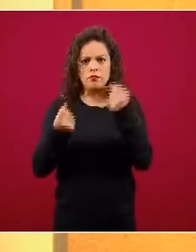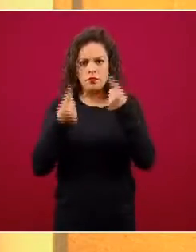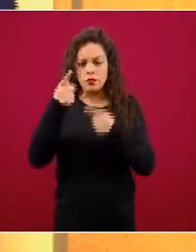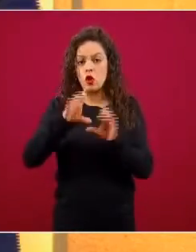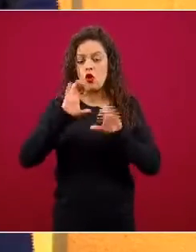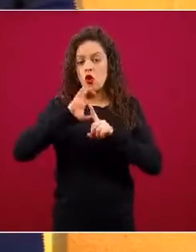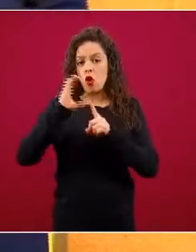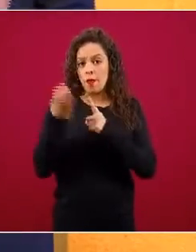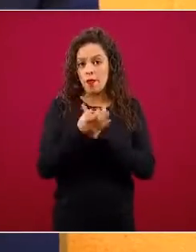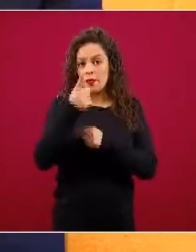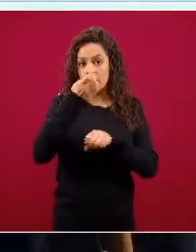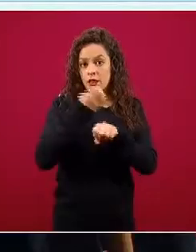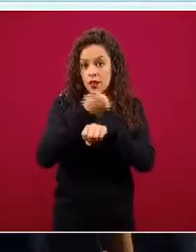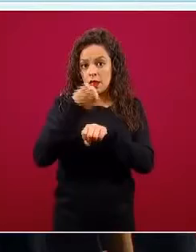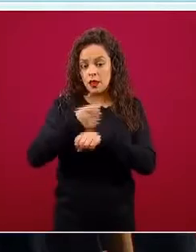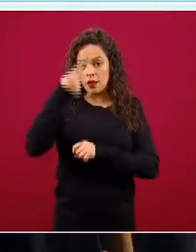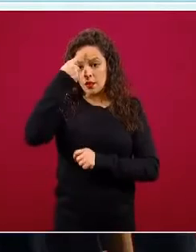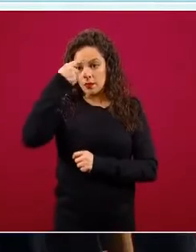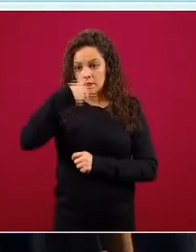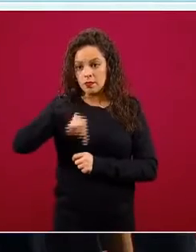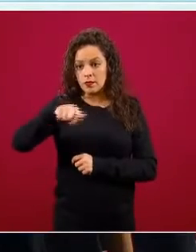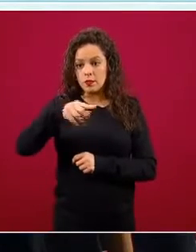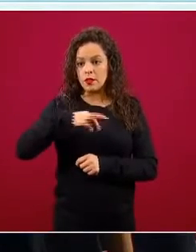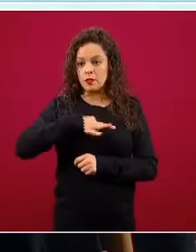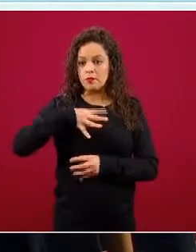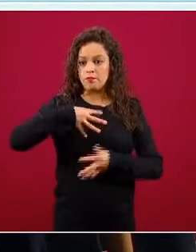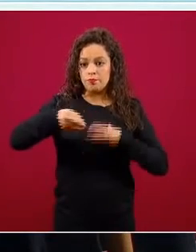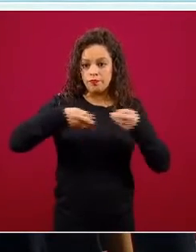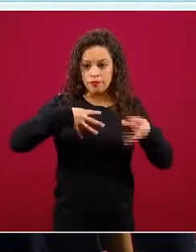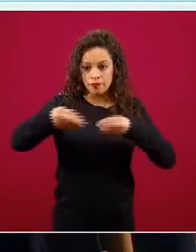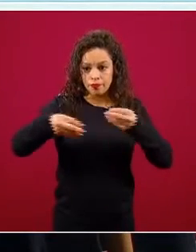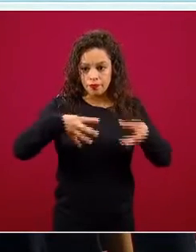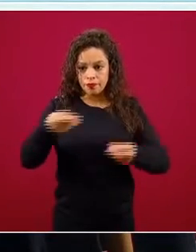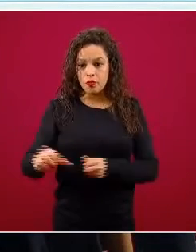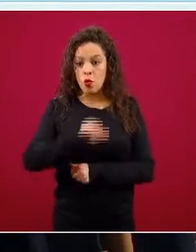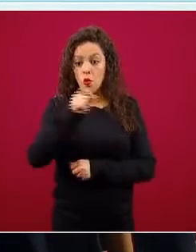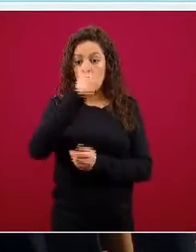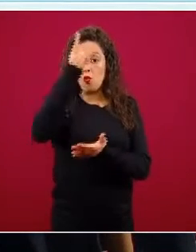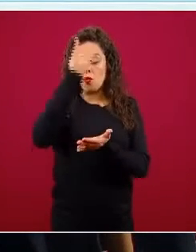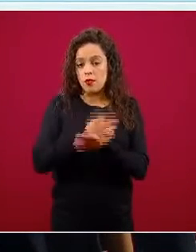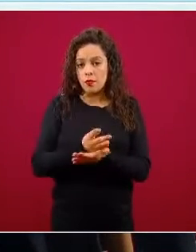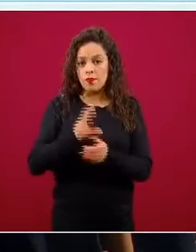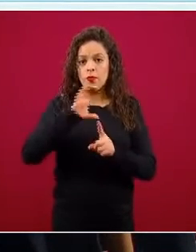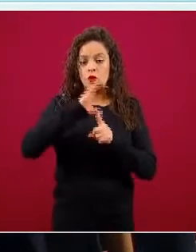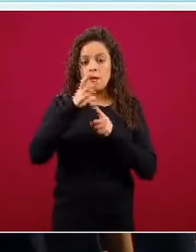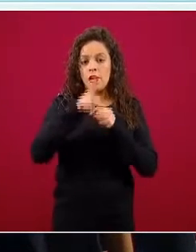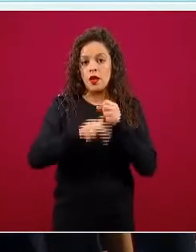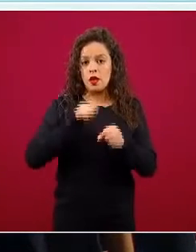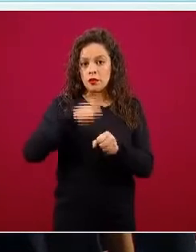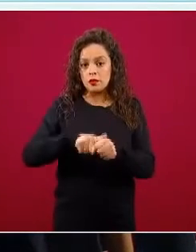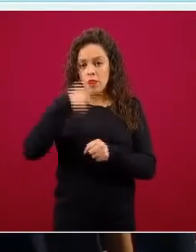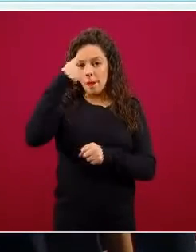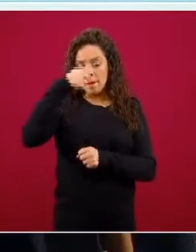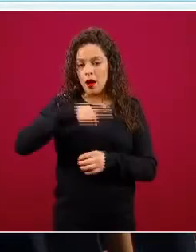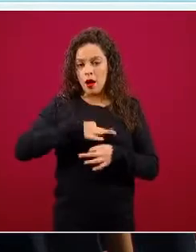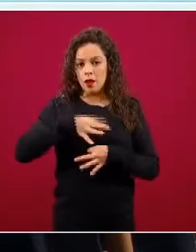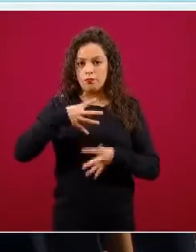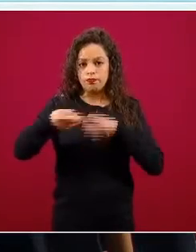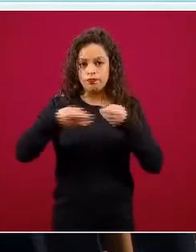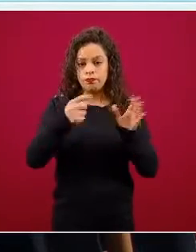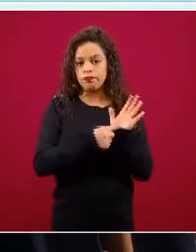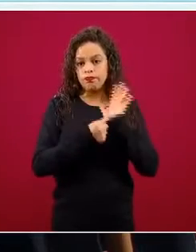para la Vigilancia Epidemiológica, CEBE, y otro es el único nacional, que se llama Comité Nacional para la Vigilancia Epidemiológica,